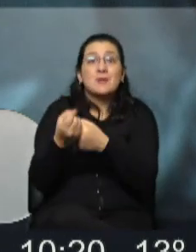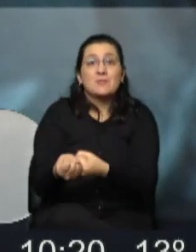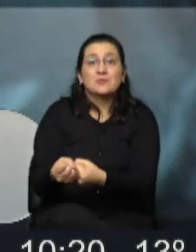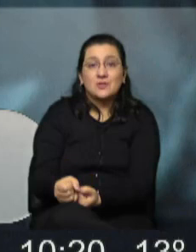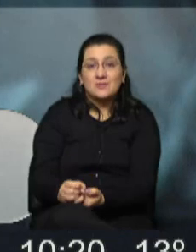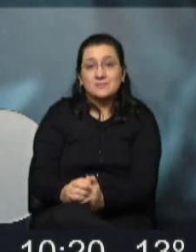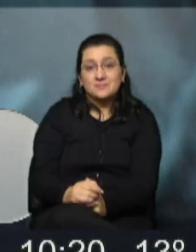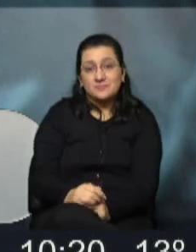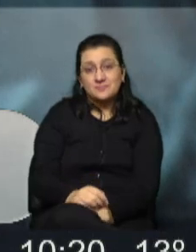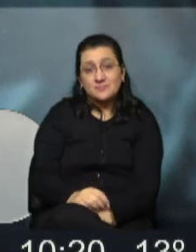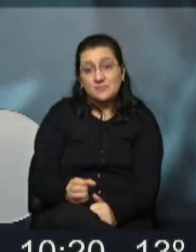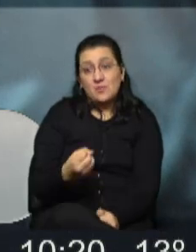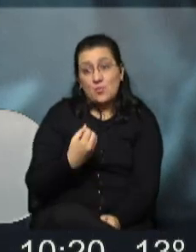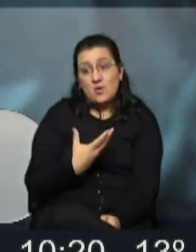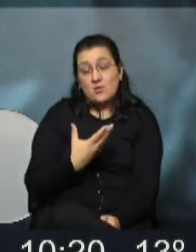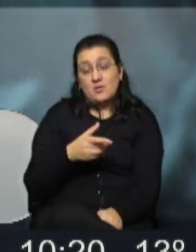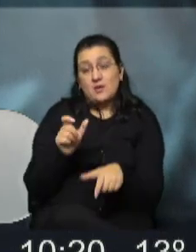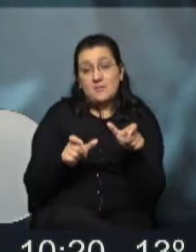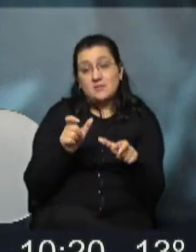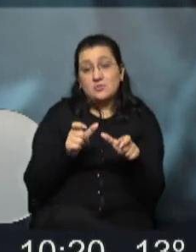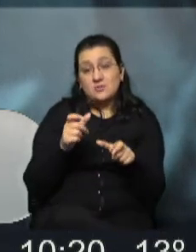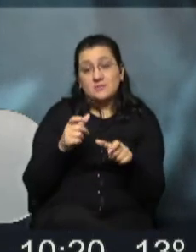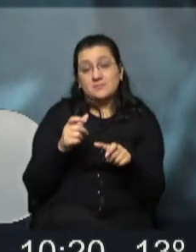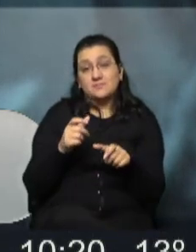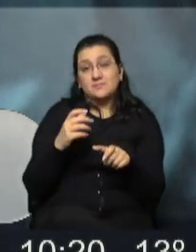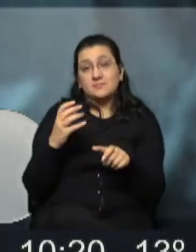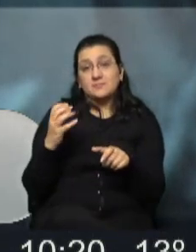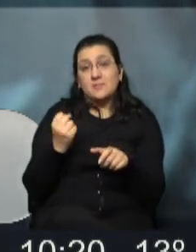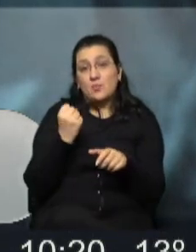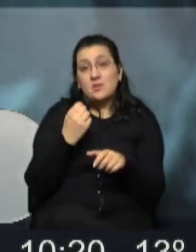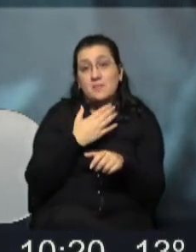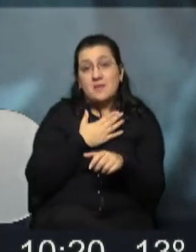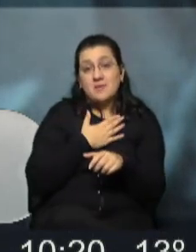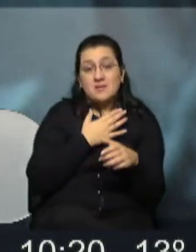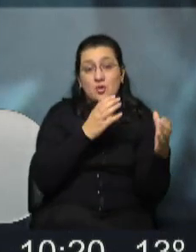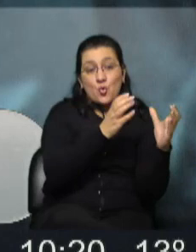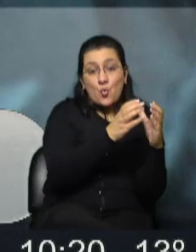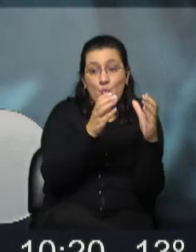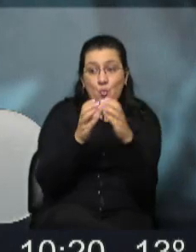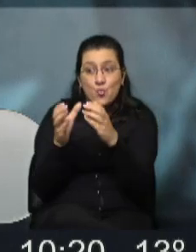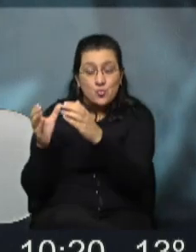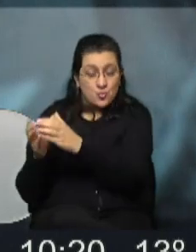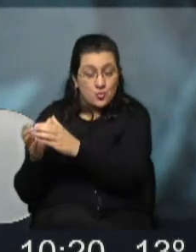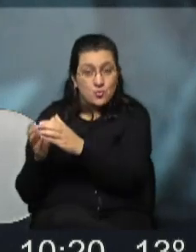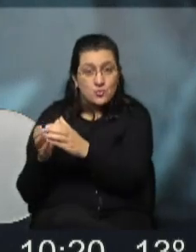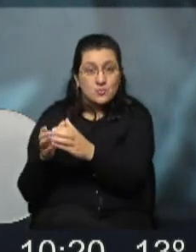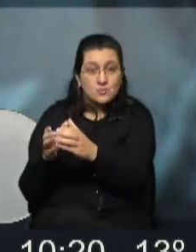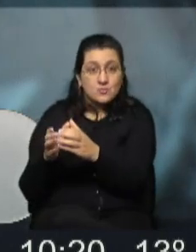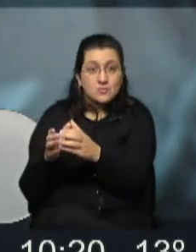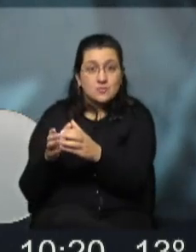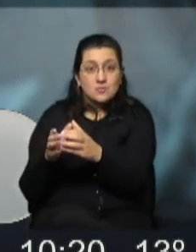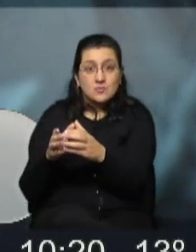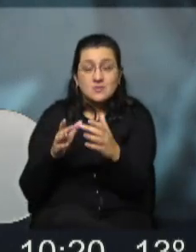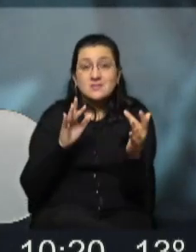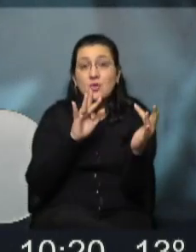carnaval. Y bueno, y la gente encuentra para mí entre conjunto y conjunto, se encuentra con el